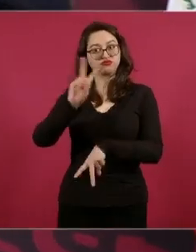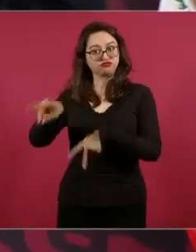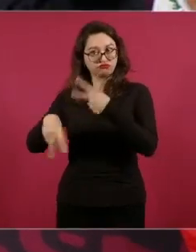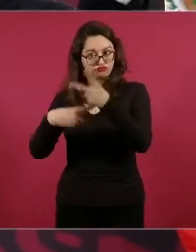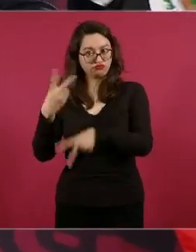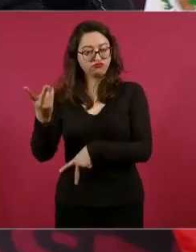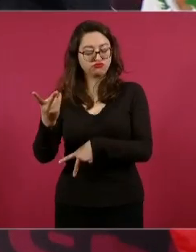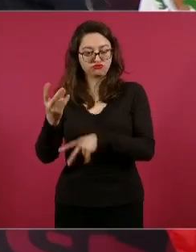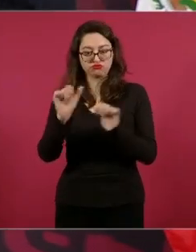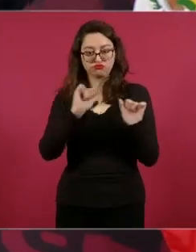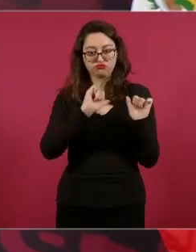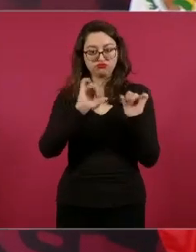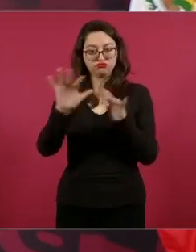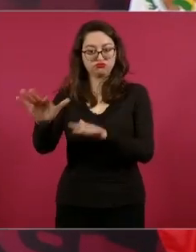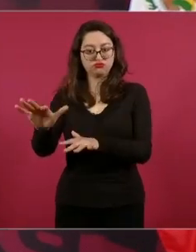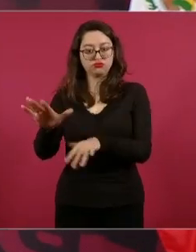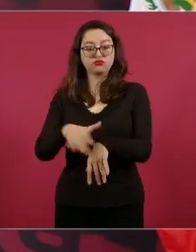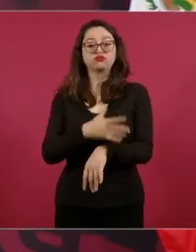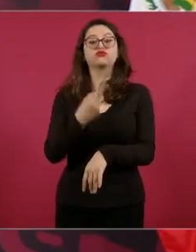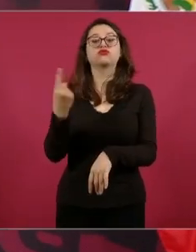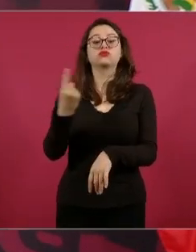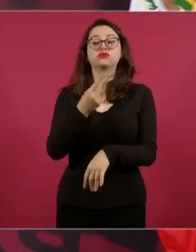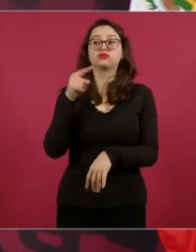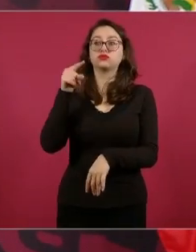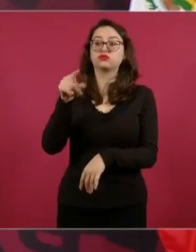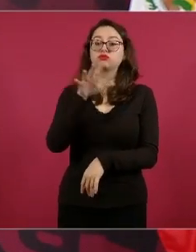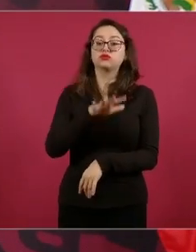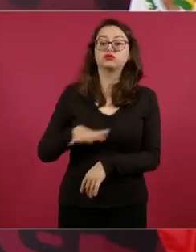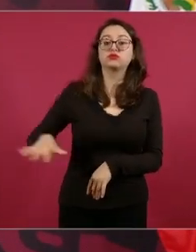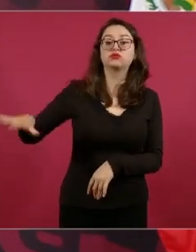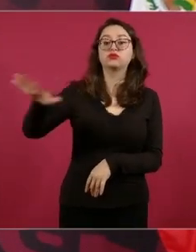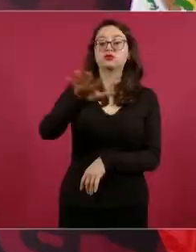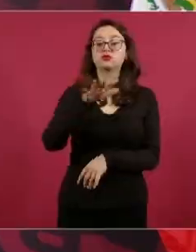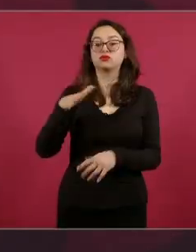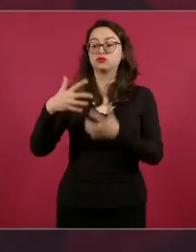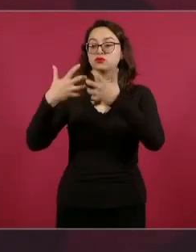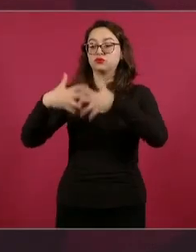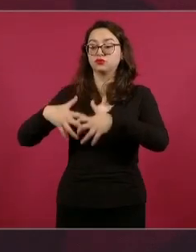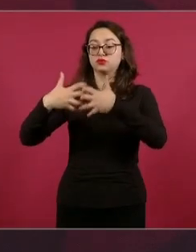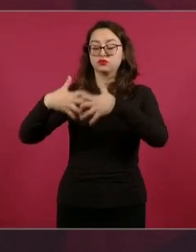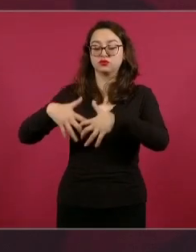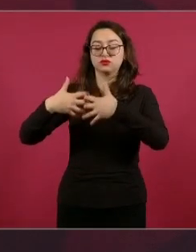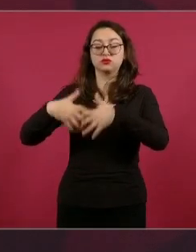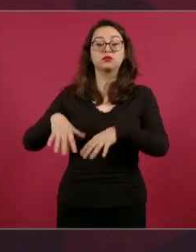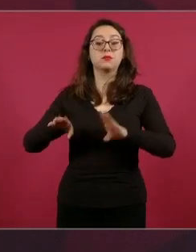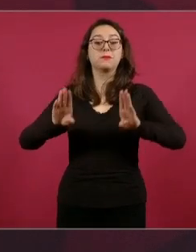terminó todo el complejo de la industria militar,